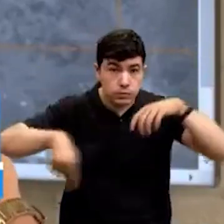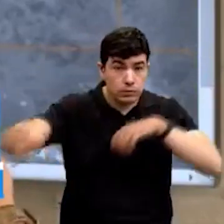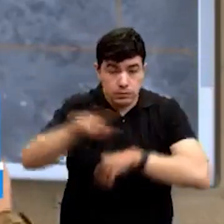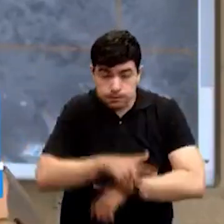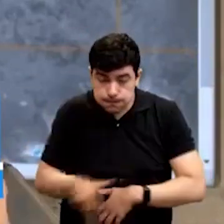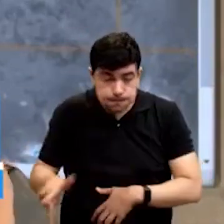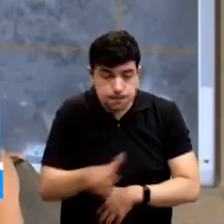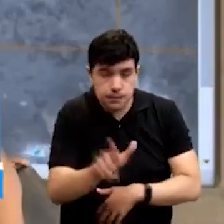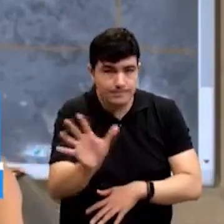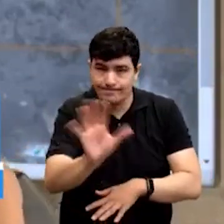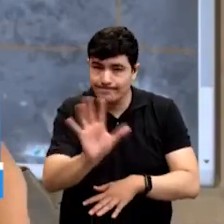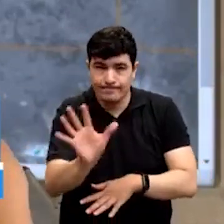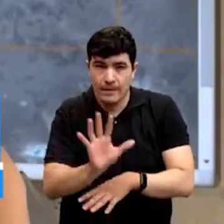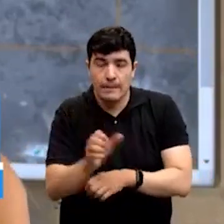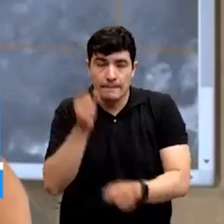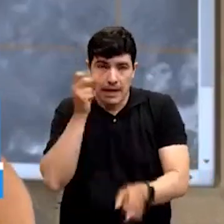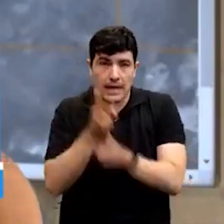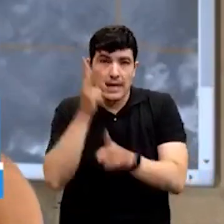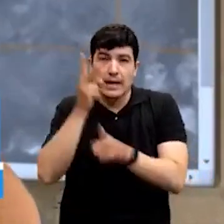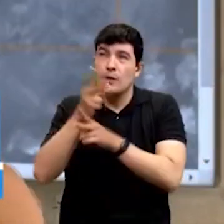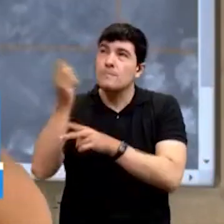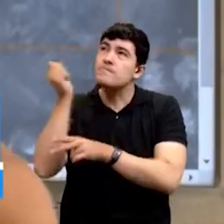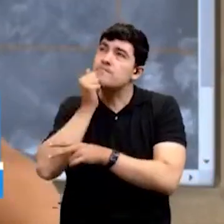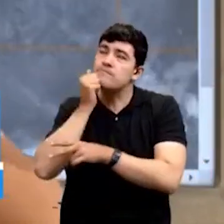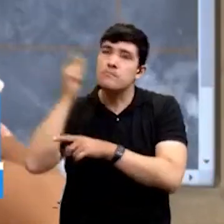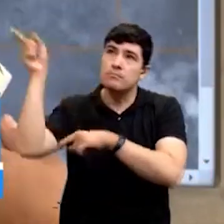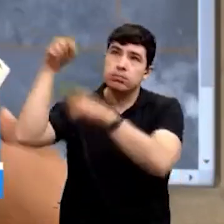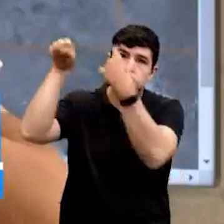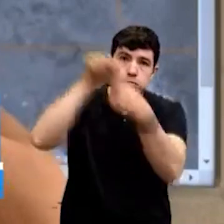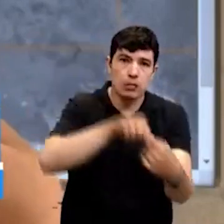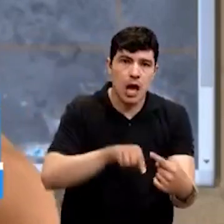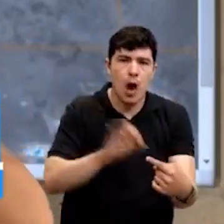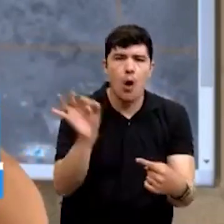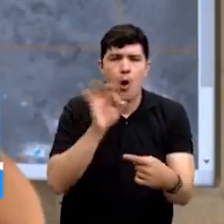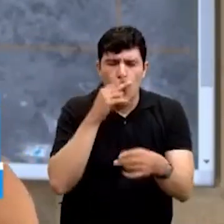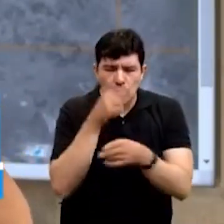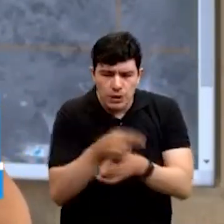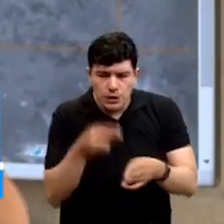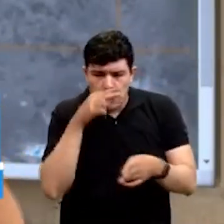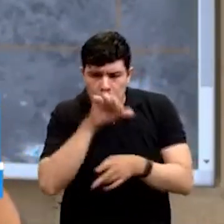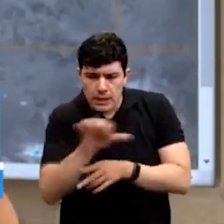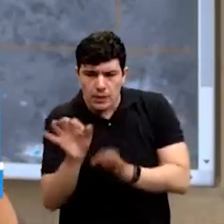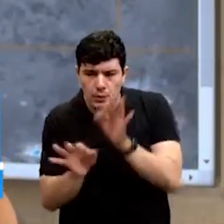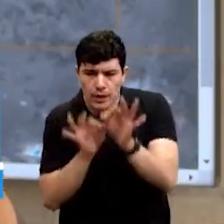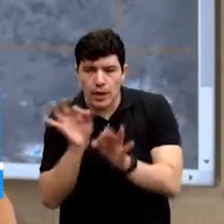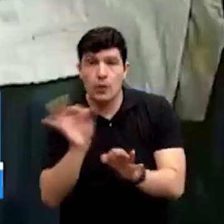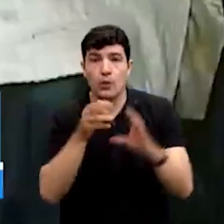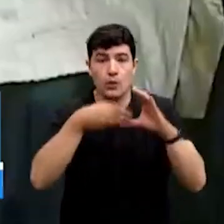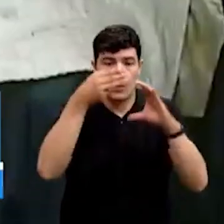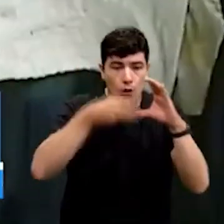por riesgo a caída de rocas. Especial cuidado con los niños, especial cuidado con los adultos mayores y con